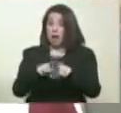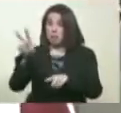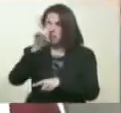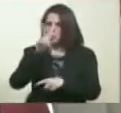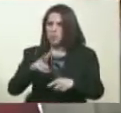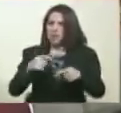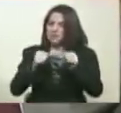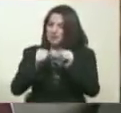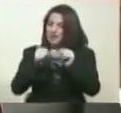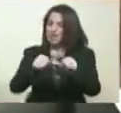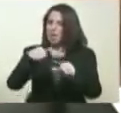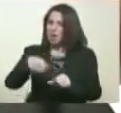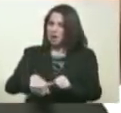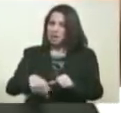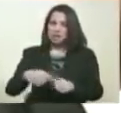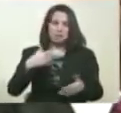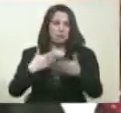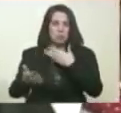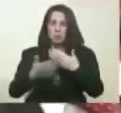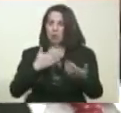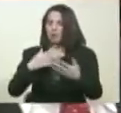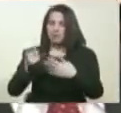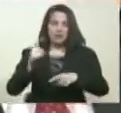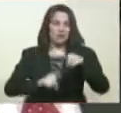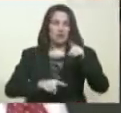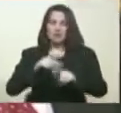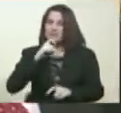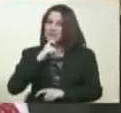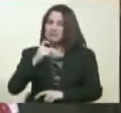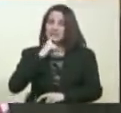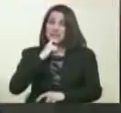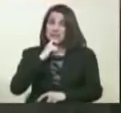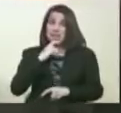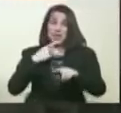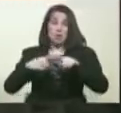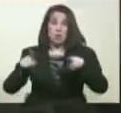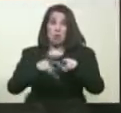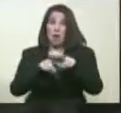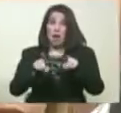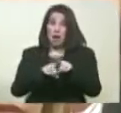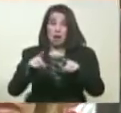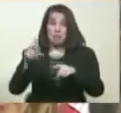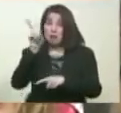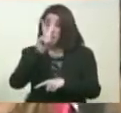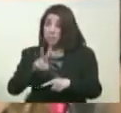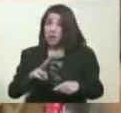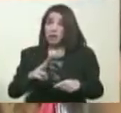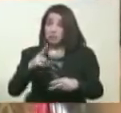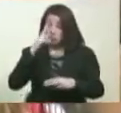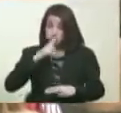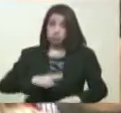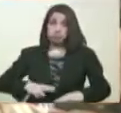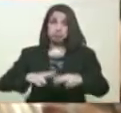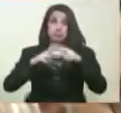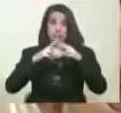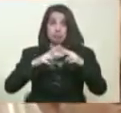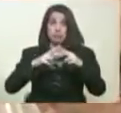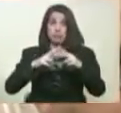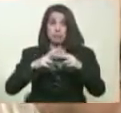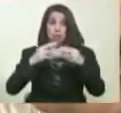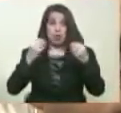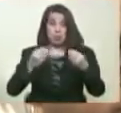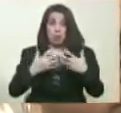enfrentar las adversidades. Es la Venezuela de verdad, la Venezuela de pie, la Venezuela digna. Este sector empresarial no son el